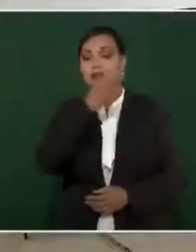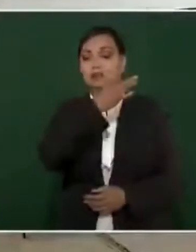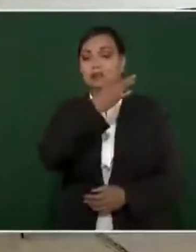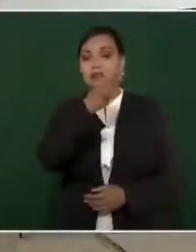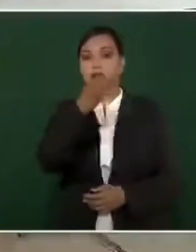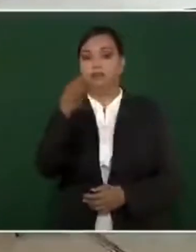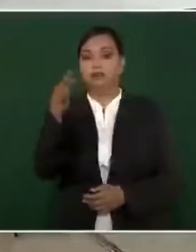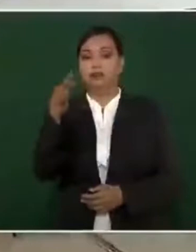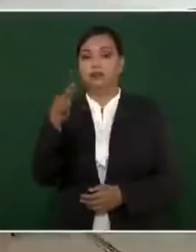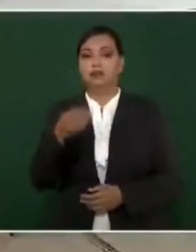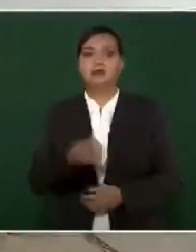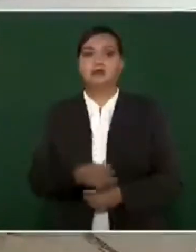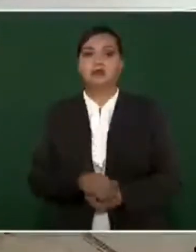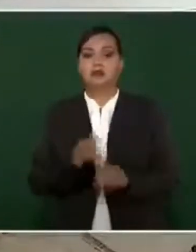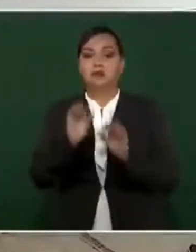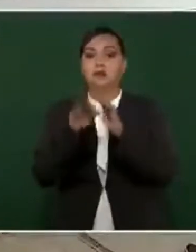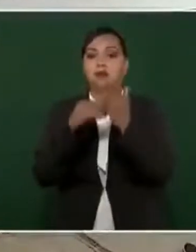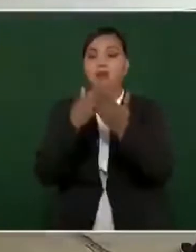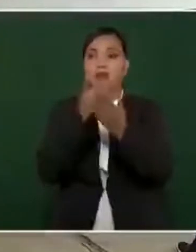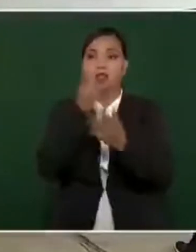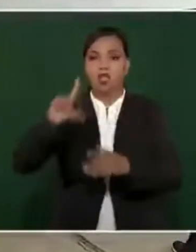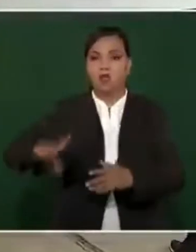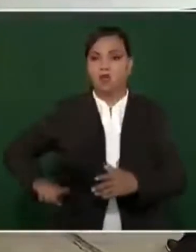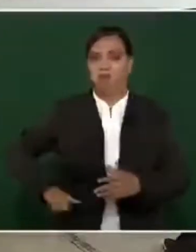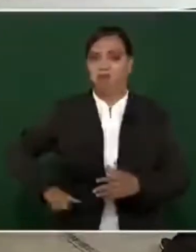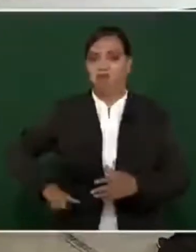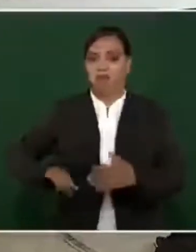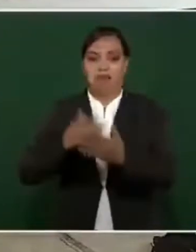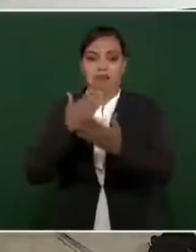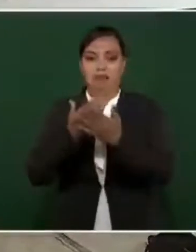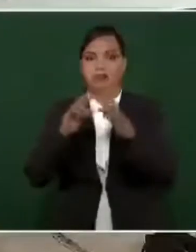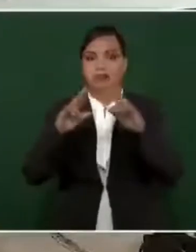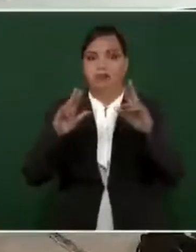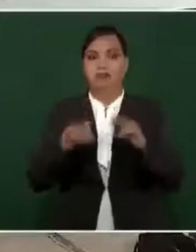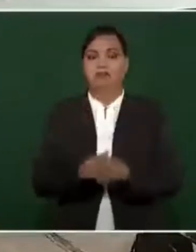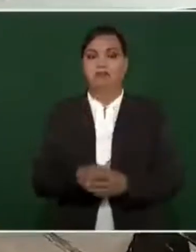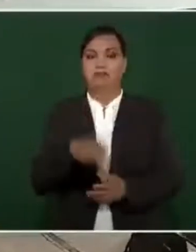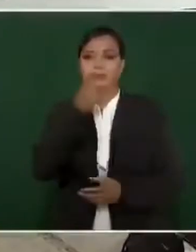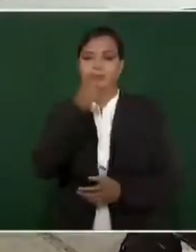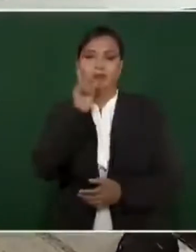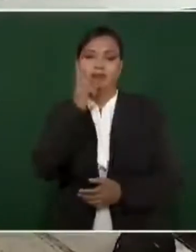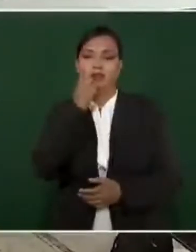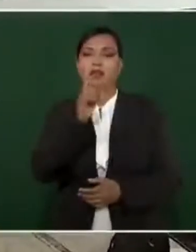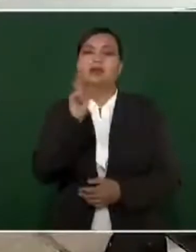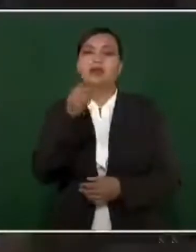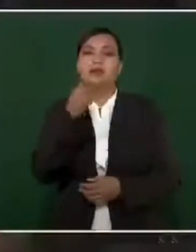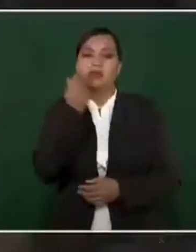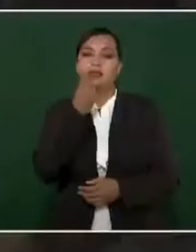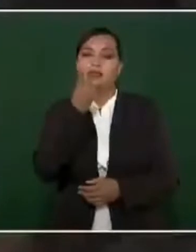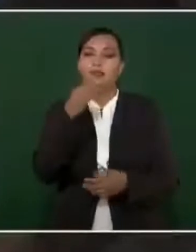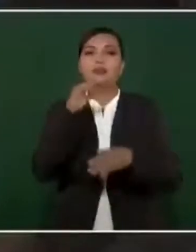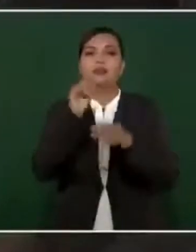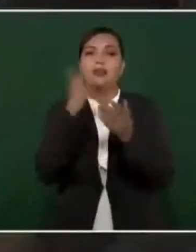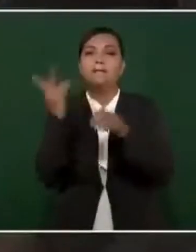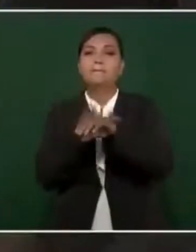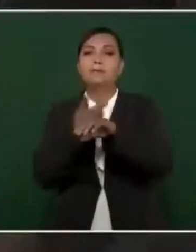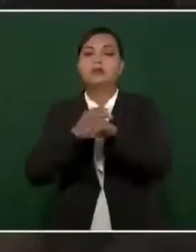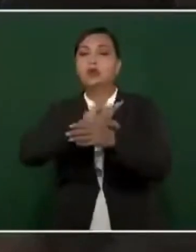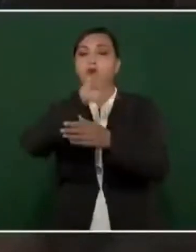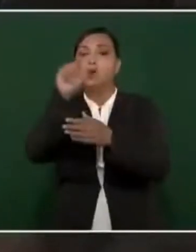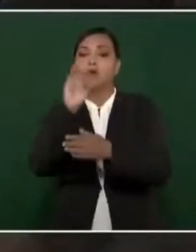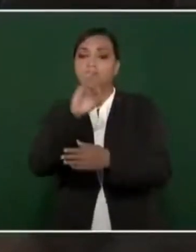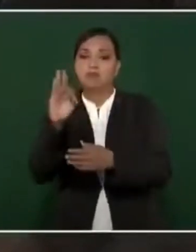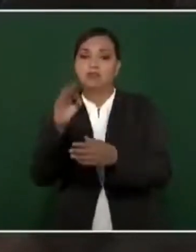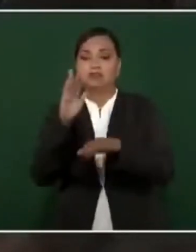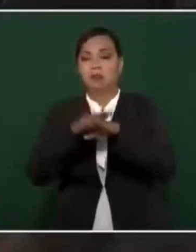Yo me refería más bien a lo que ha salido después. Después de esa fecha, pues han salido un montón de pues sí, porque, correos, cables, sí, de ese mismo grupo de